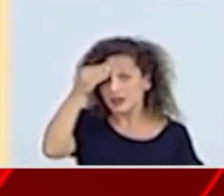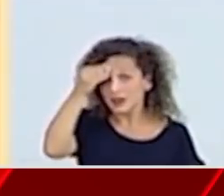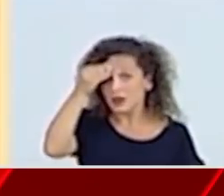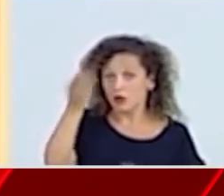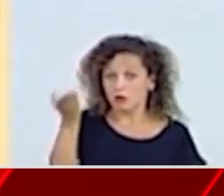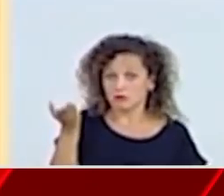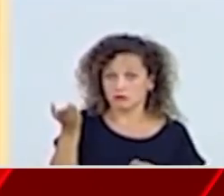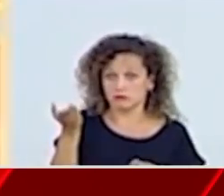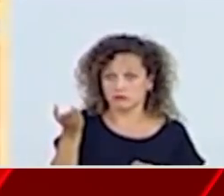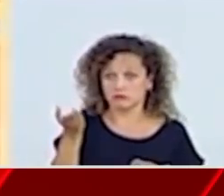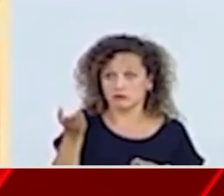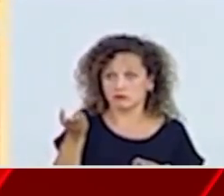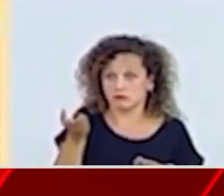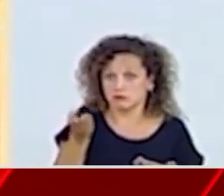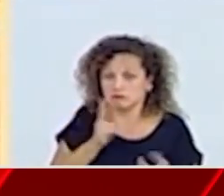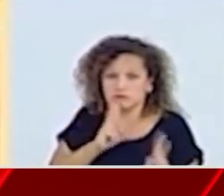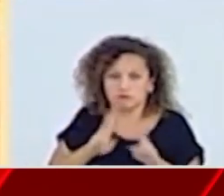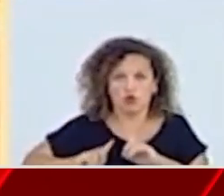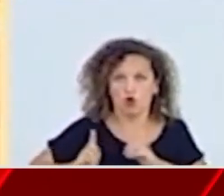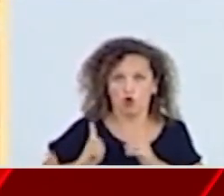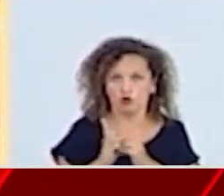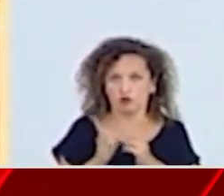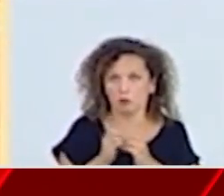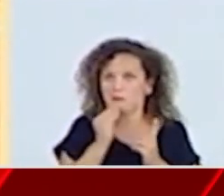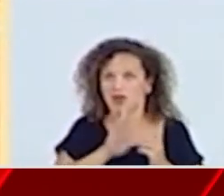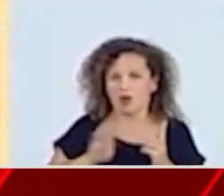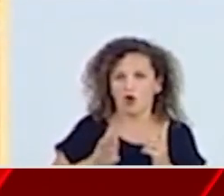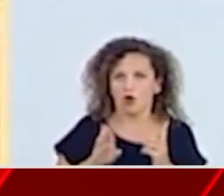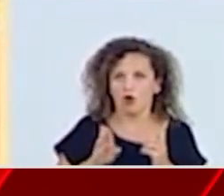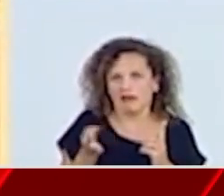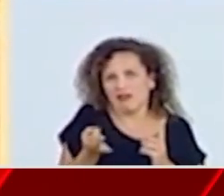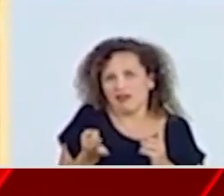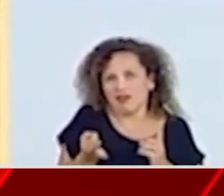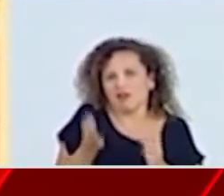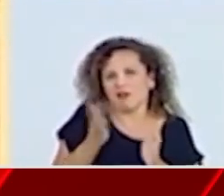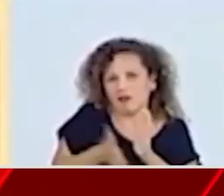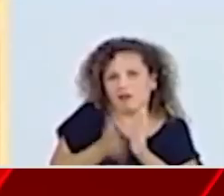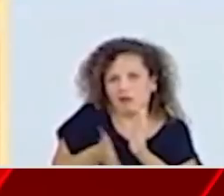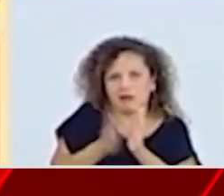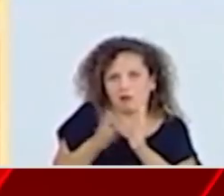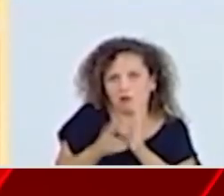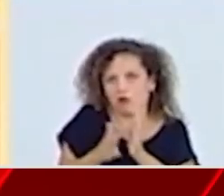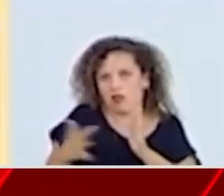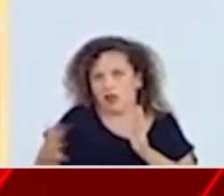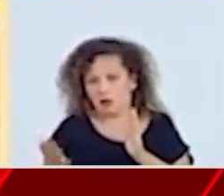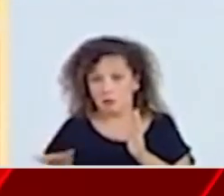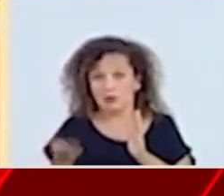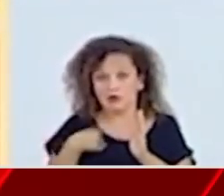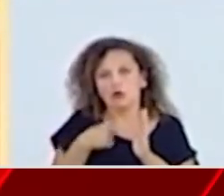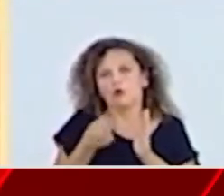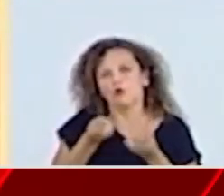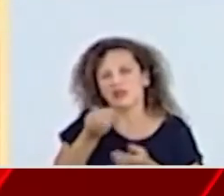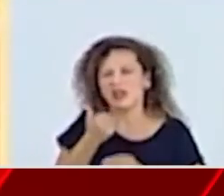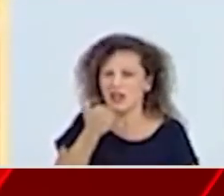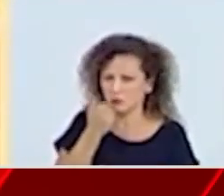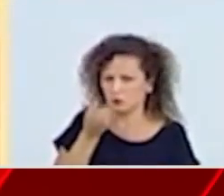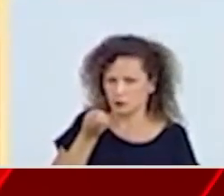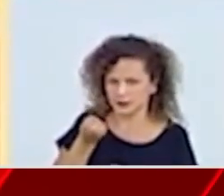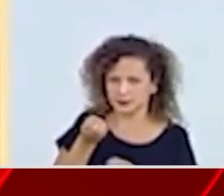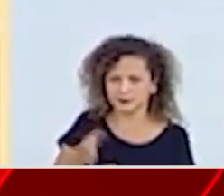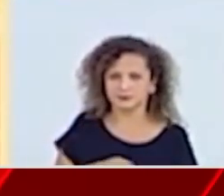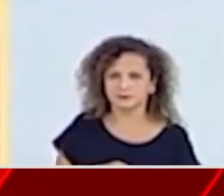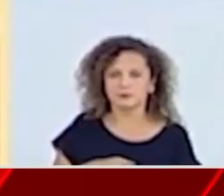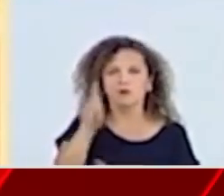Eso sí, o sea, en definitiva, no es extraño que esto ocurra en este tipo de partidos. El problema es